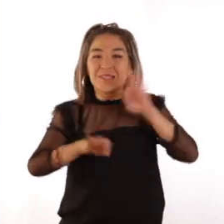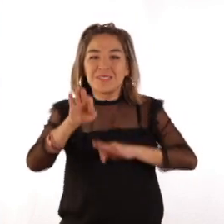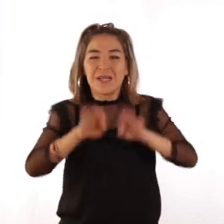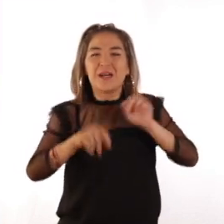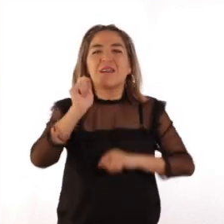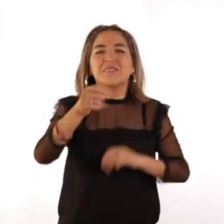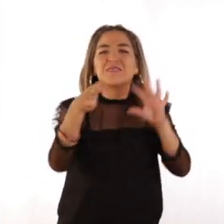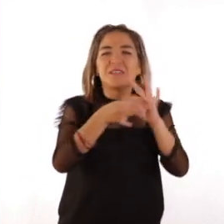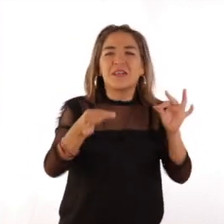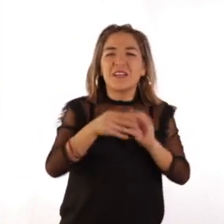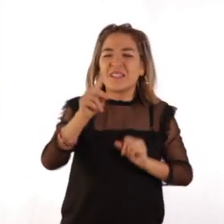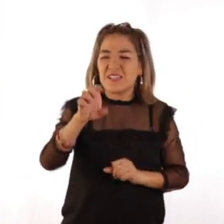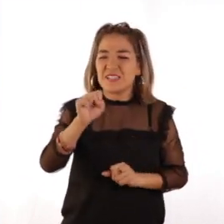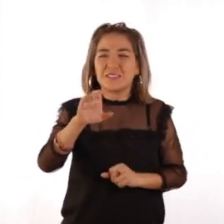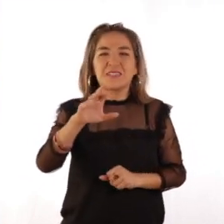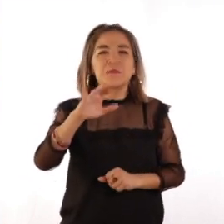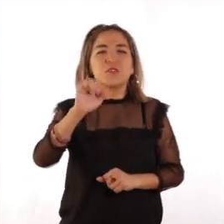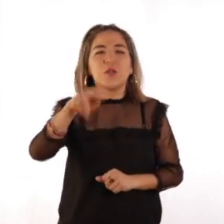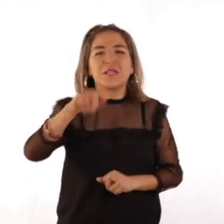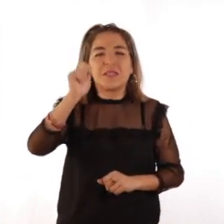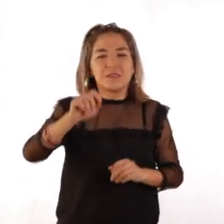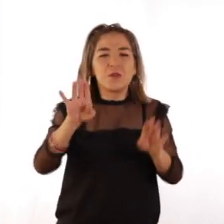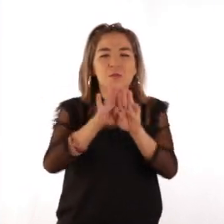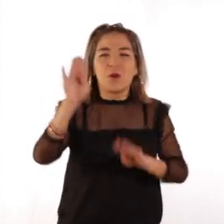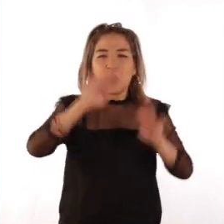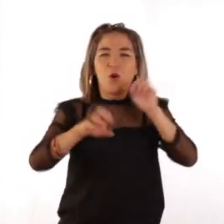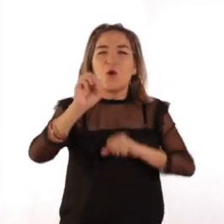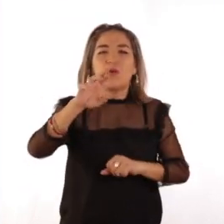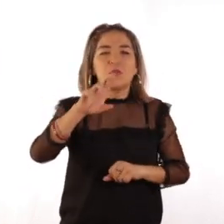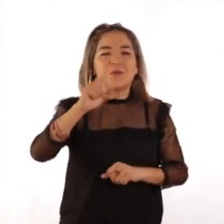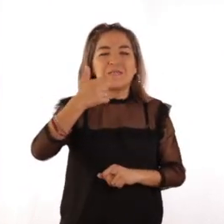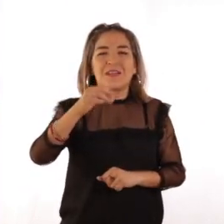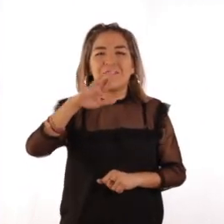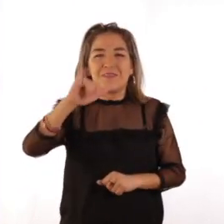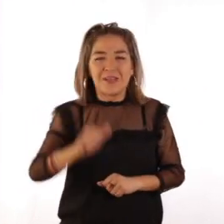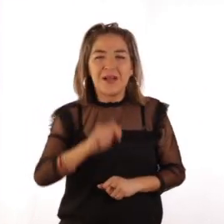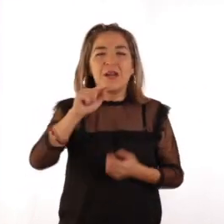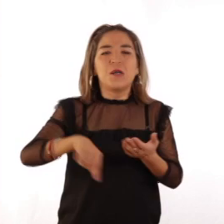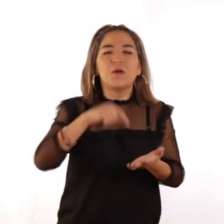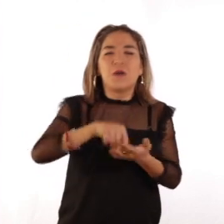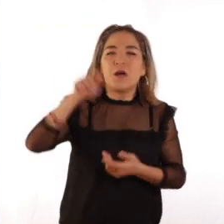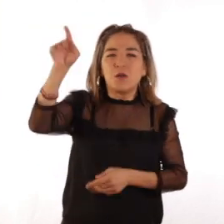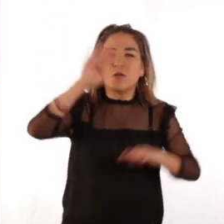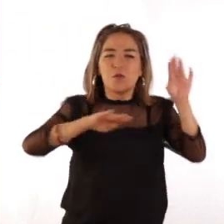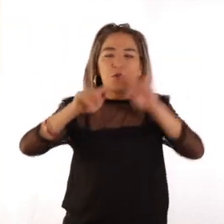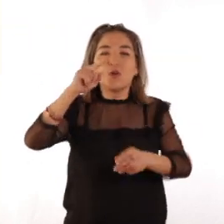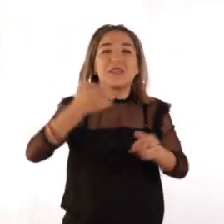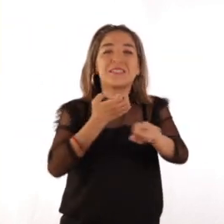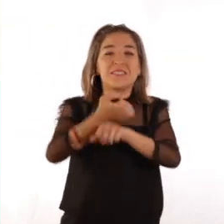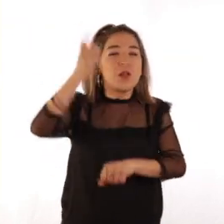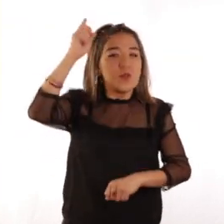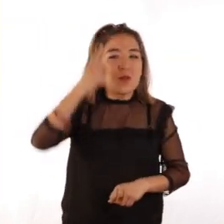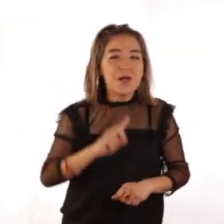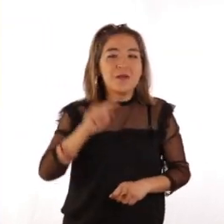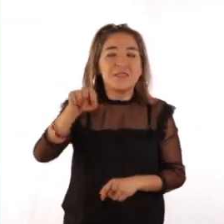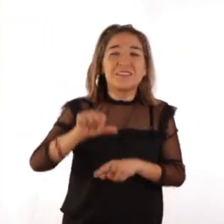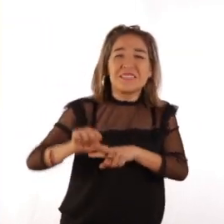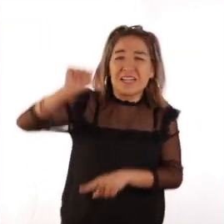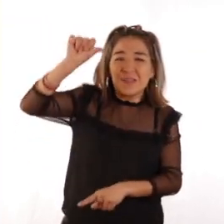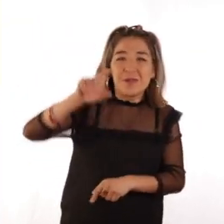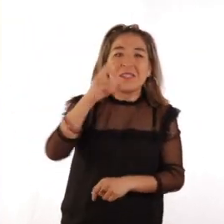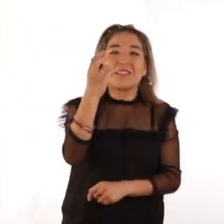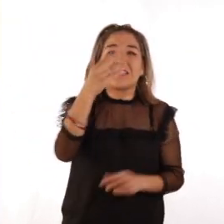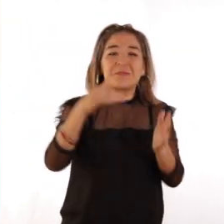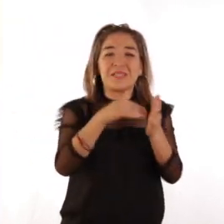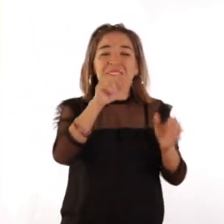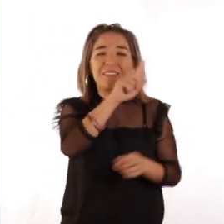geografía física que trata de la descripción de las montañas. Orografía. Muy bien. Cerro localizado en el estado de Durango con una